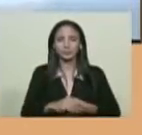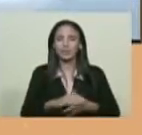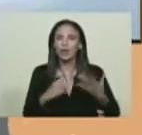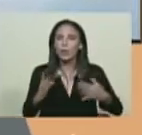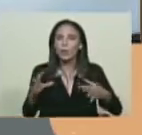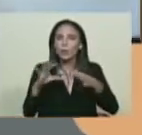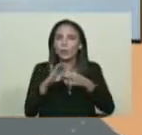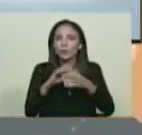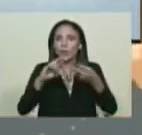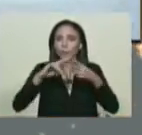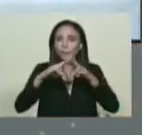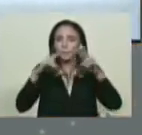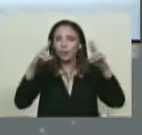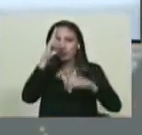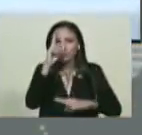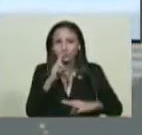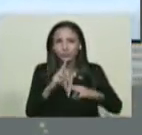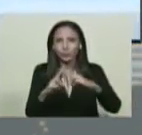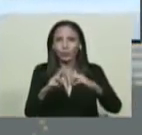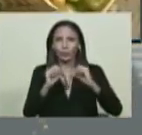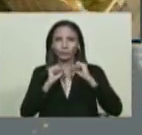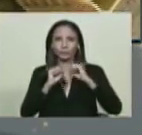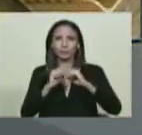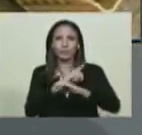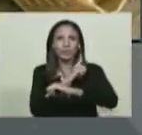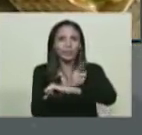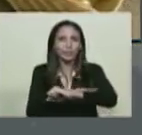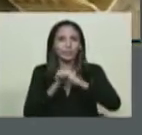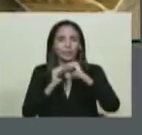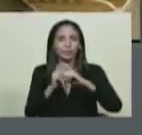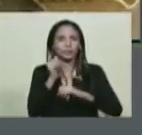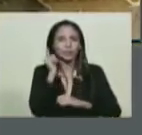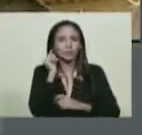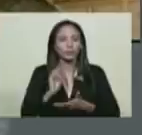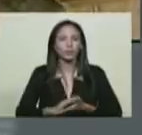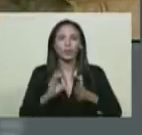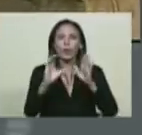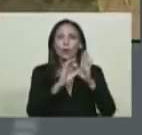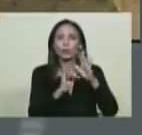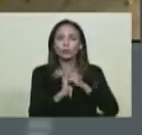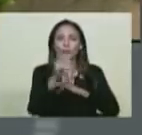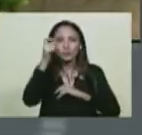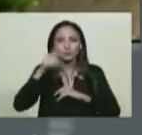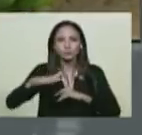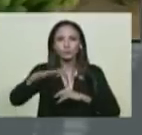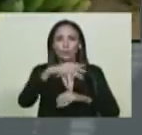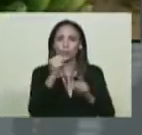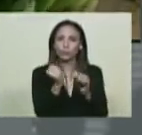lealtad, del honor, de la valentía, constituyente del pueblo, camarada,